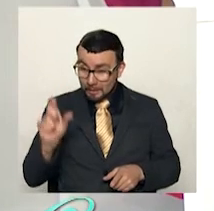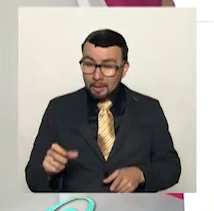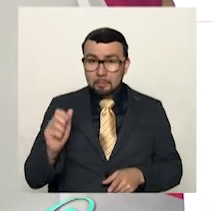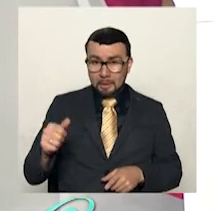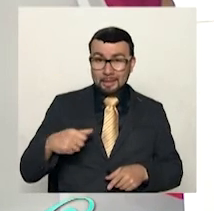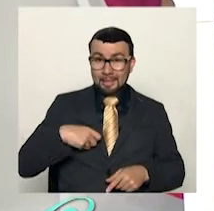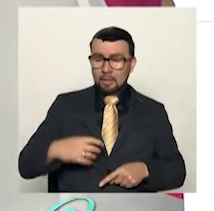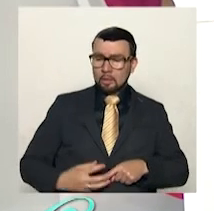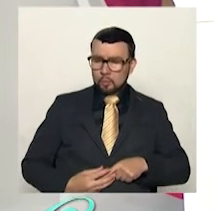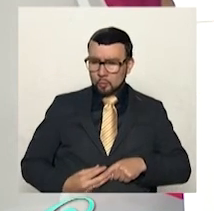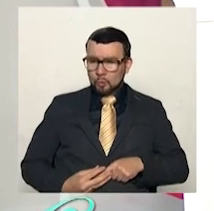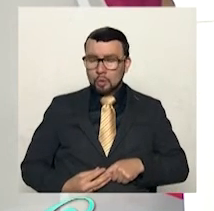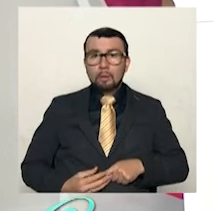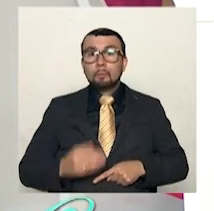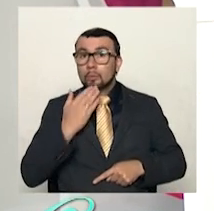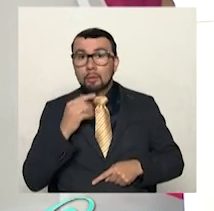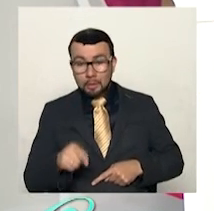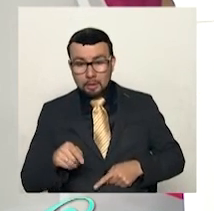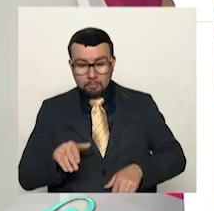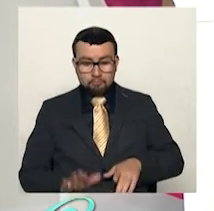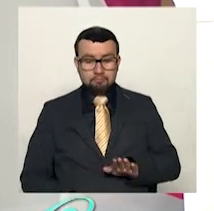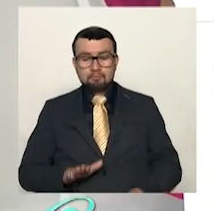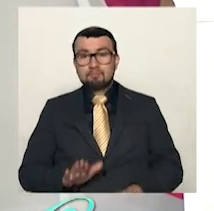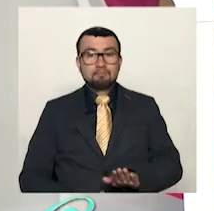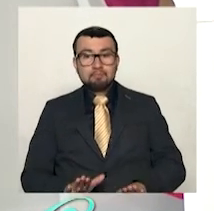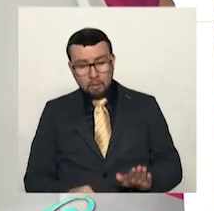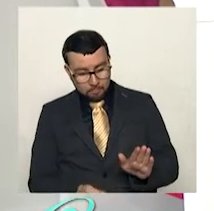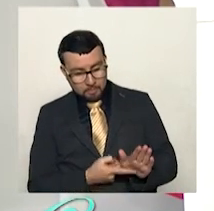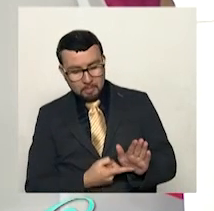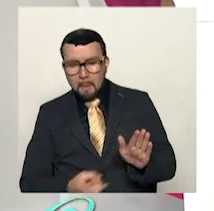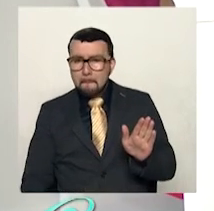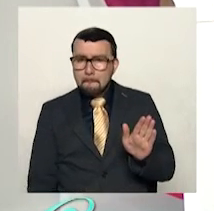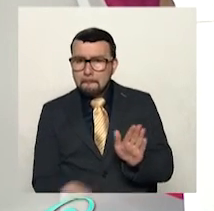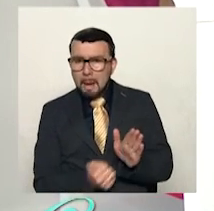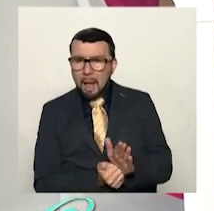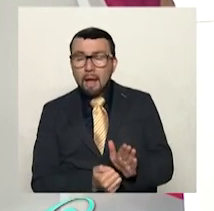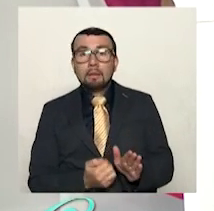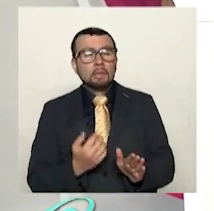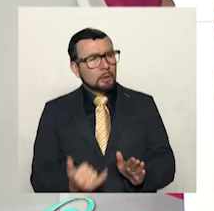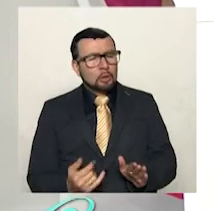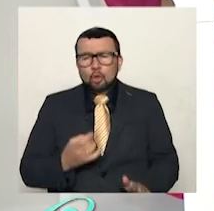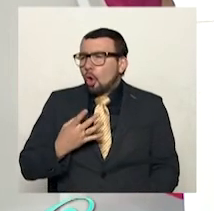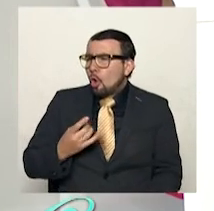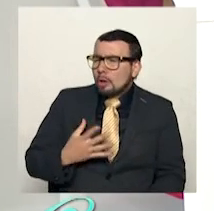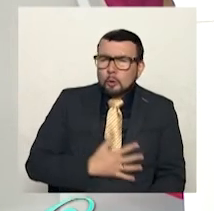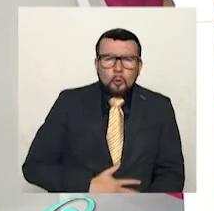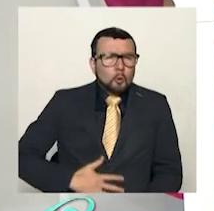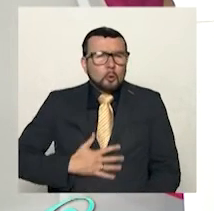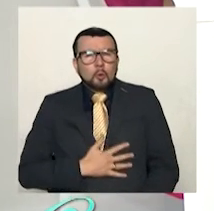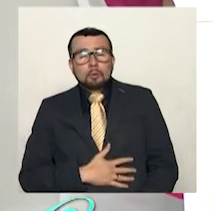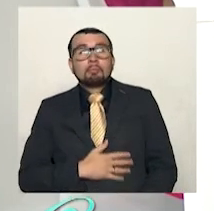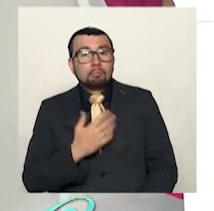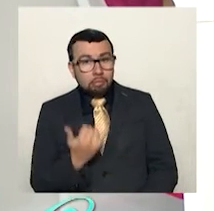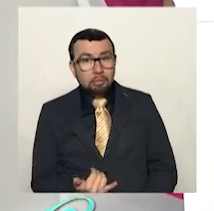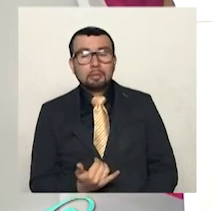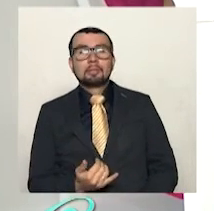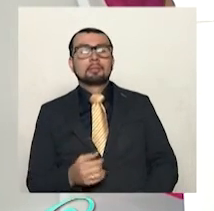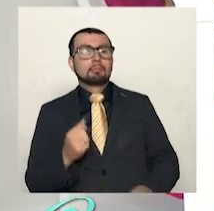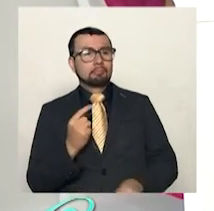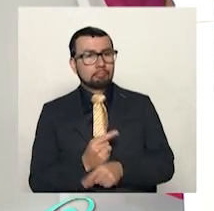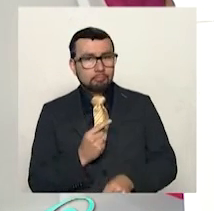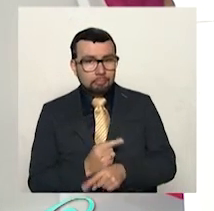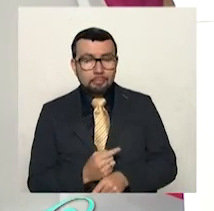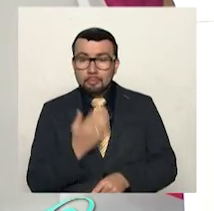con apendicitis le golpea el talón, inmediatamente el paciente refiere a un dolor muy intenso, irradiado es